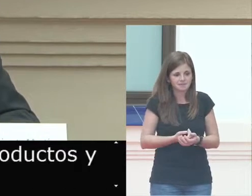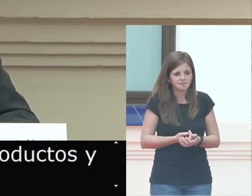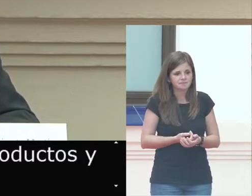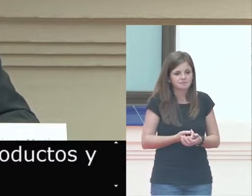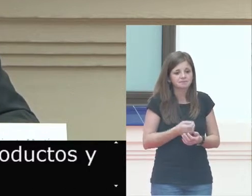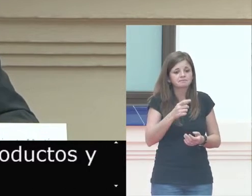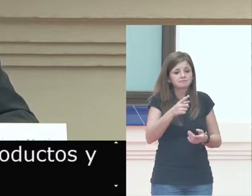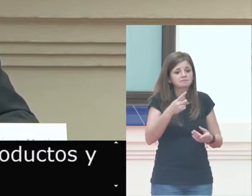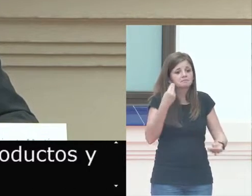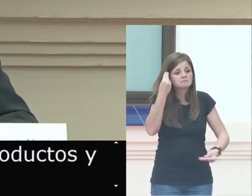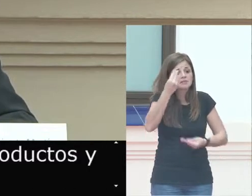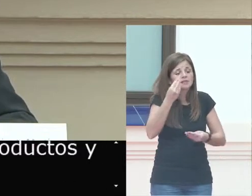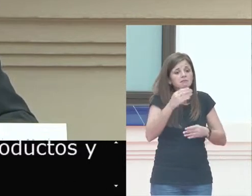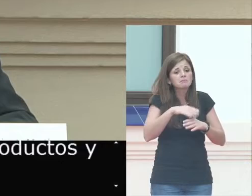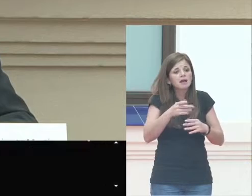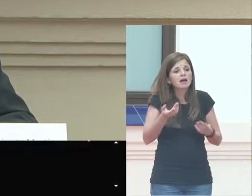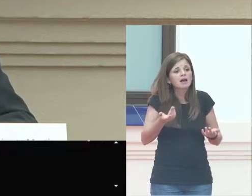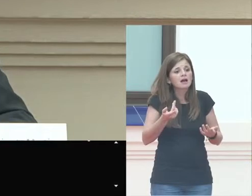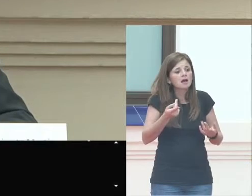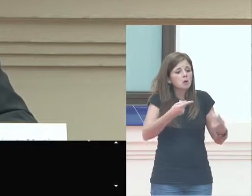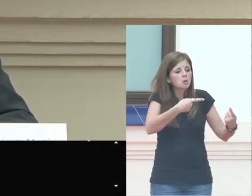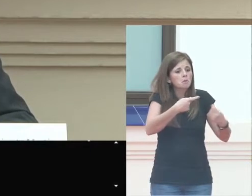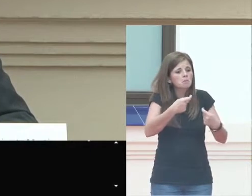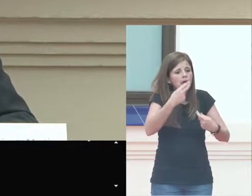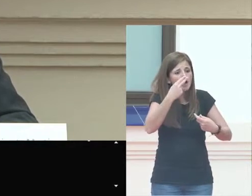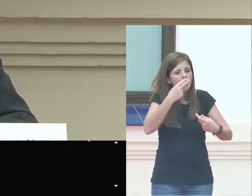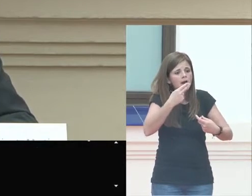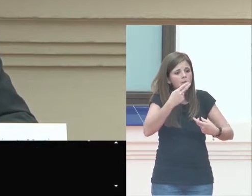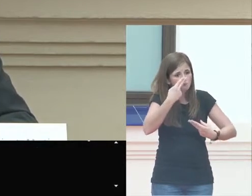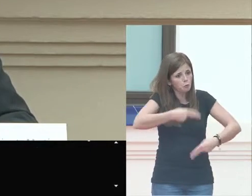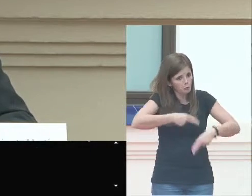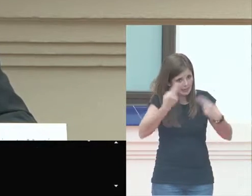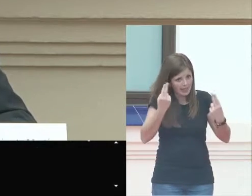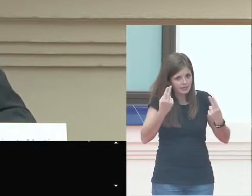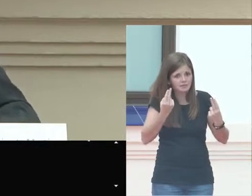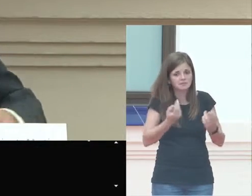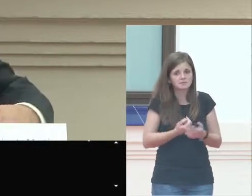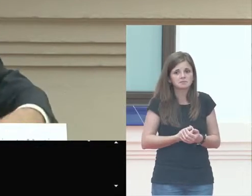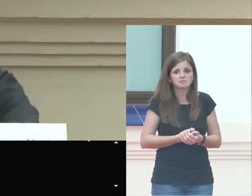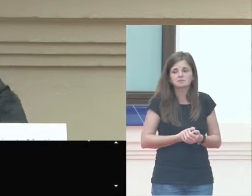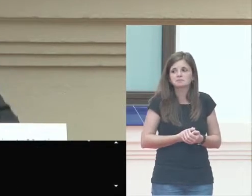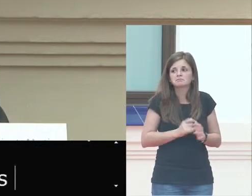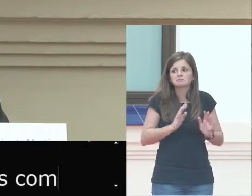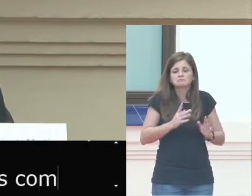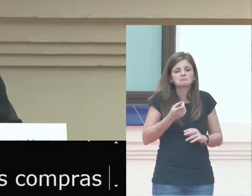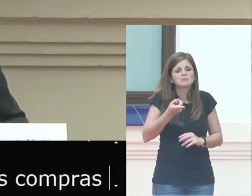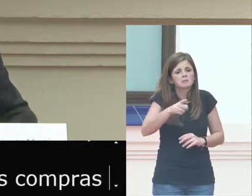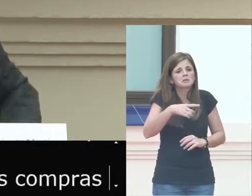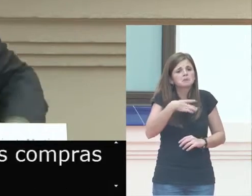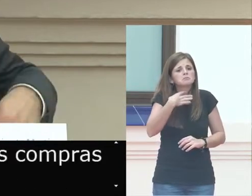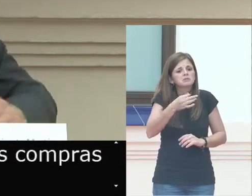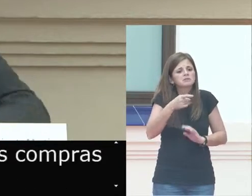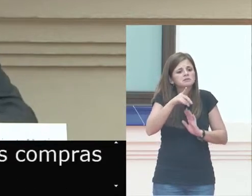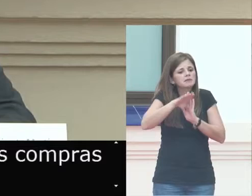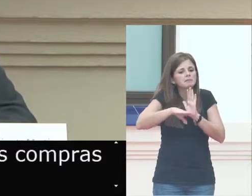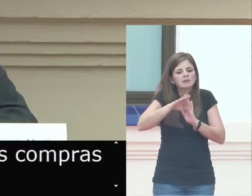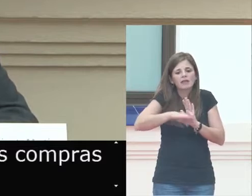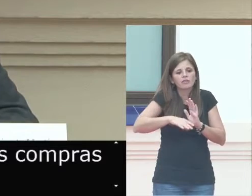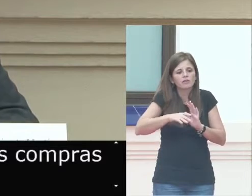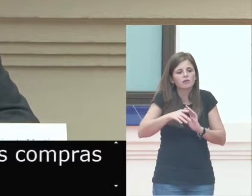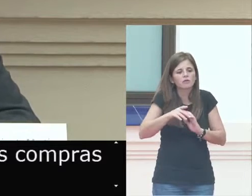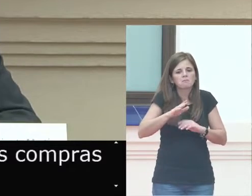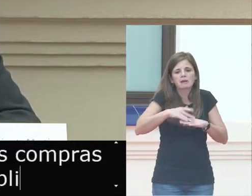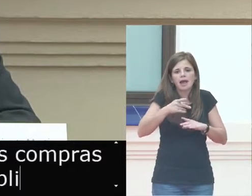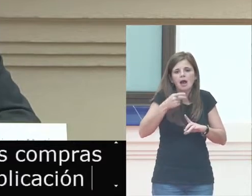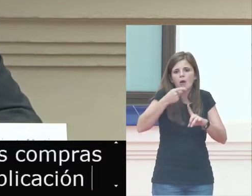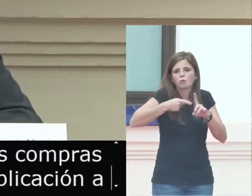Está pensada para su aplicación en las compras públicas, pero también es válida su aplicación a cualquier otro tipo de